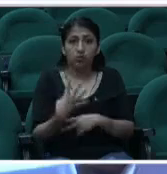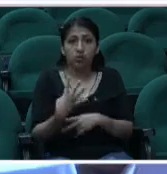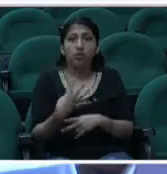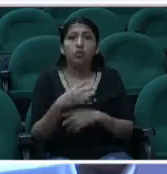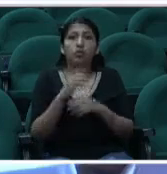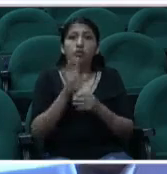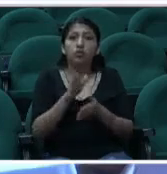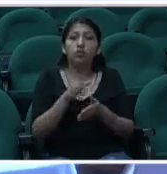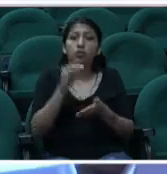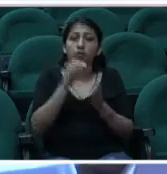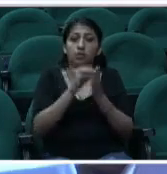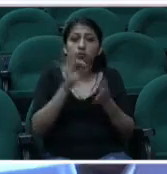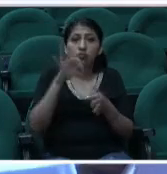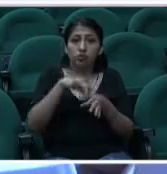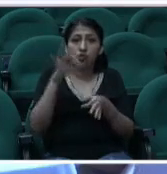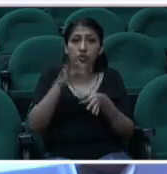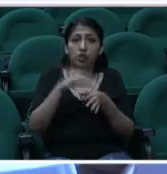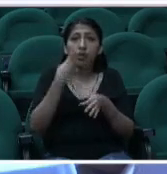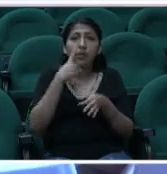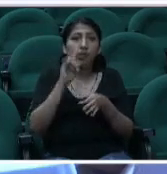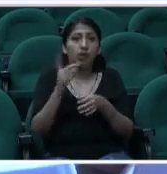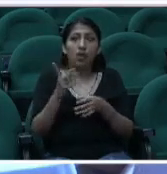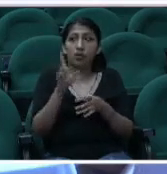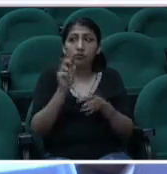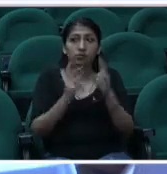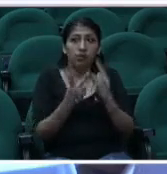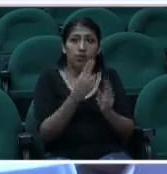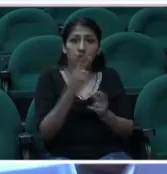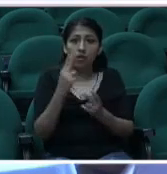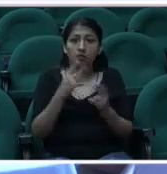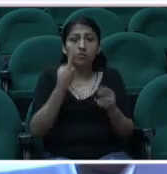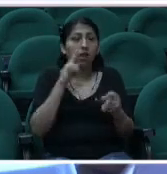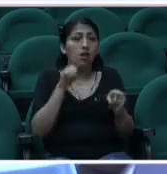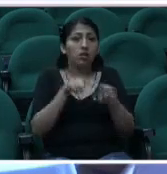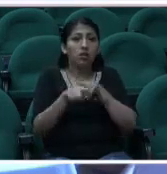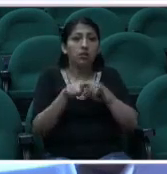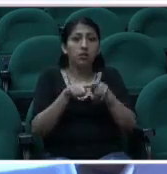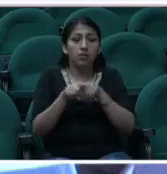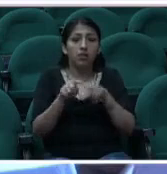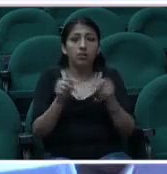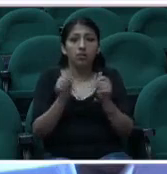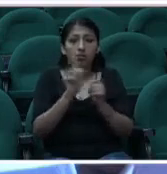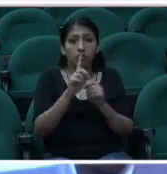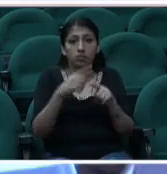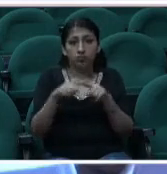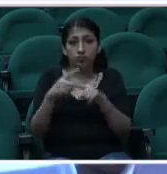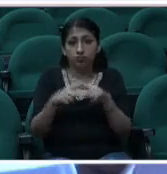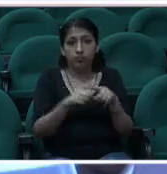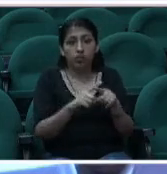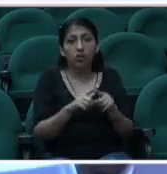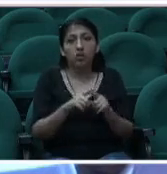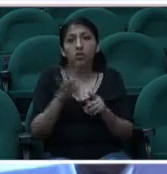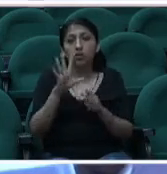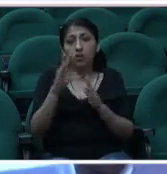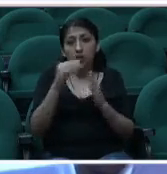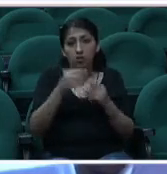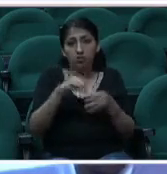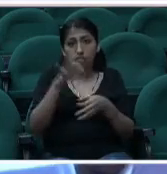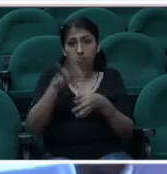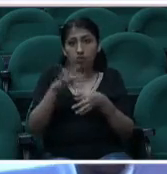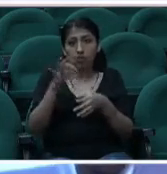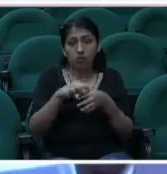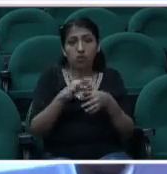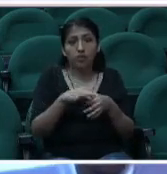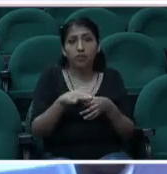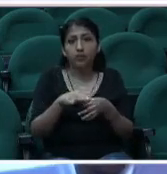procederá a realizar un sorteo para designar parejas para el debate entre sus ponencias la mecánica del sorteo será de la